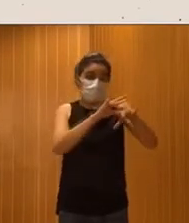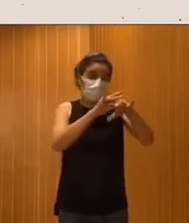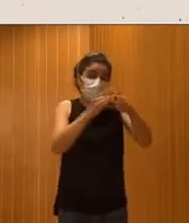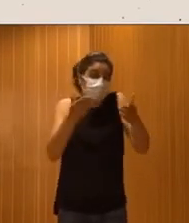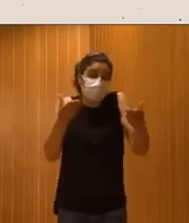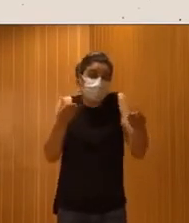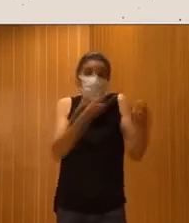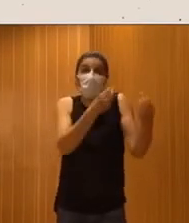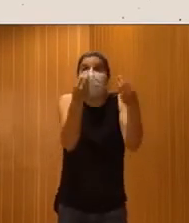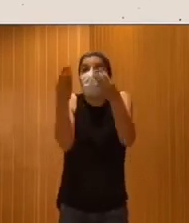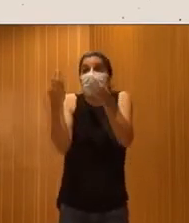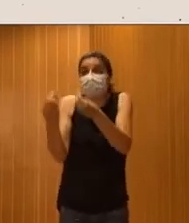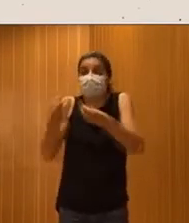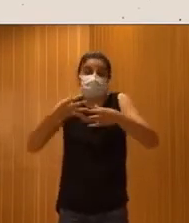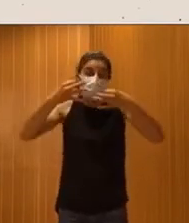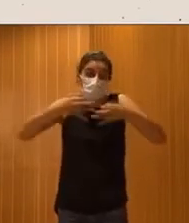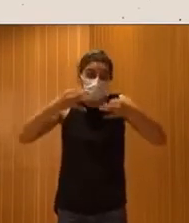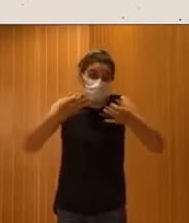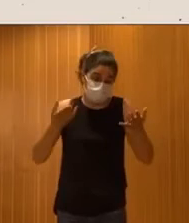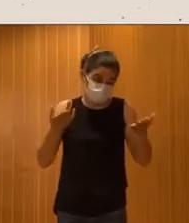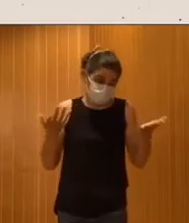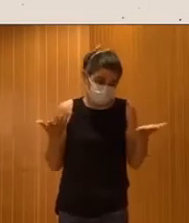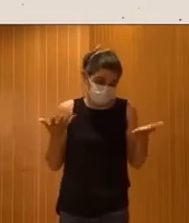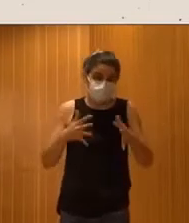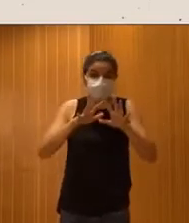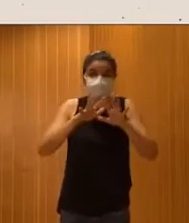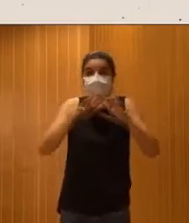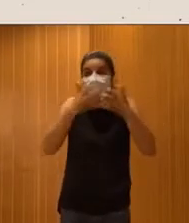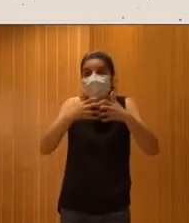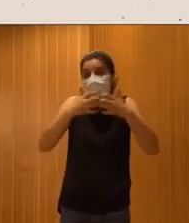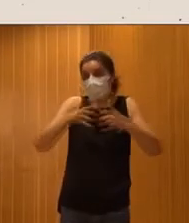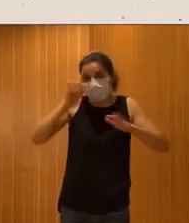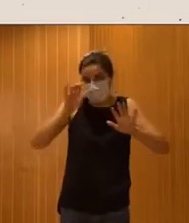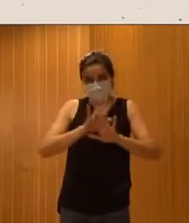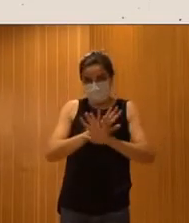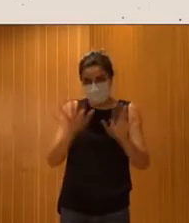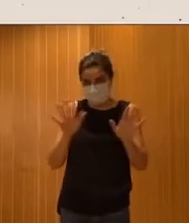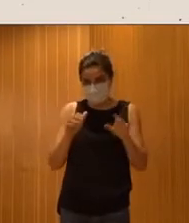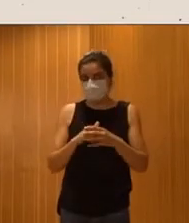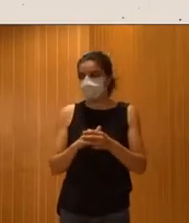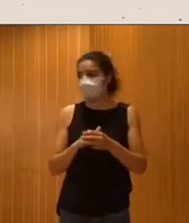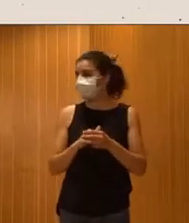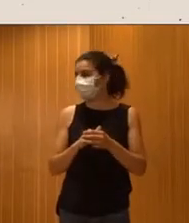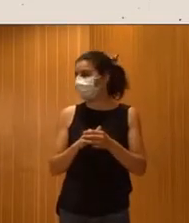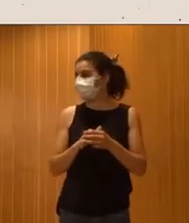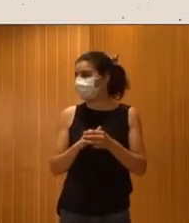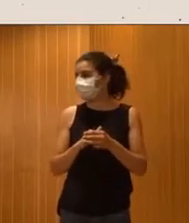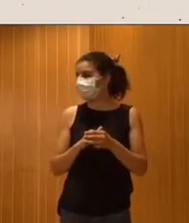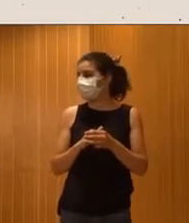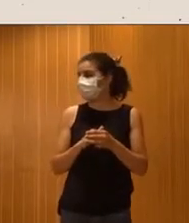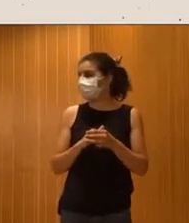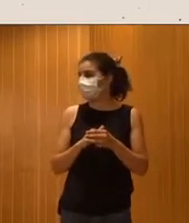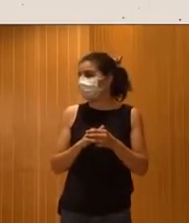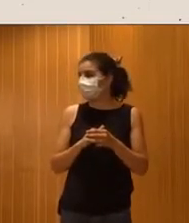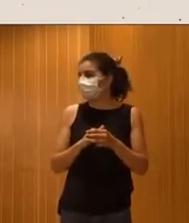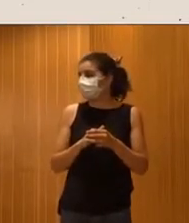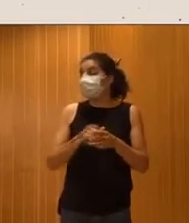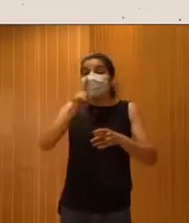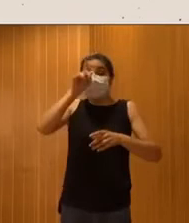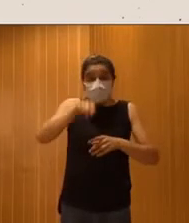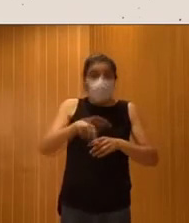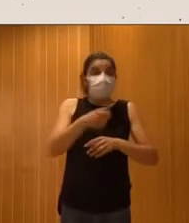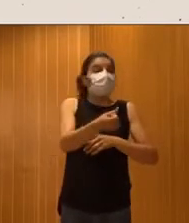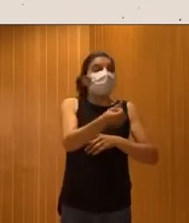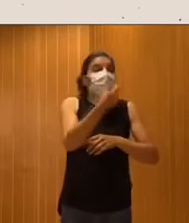complejo. Por ejemplo, interactúa con ello las sujeciones mecánicas, o sea, muchas sujeciones químicas se tienen que